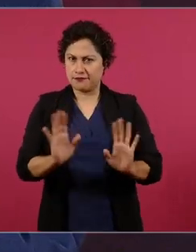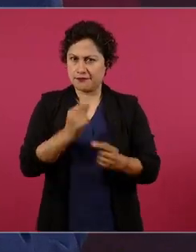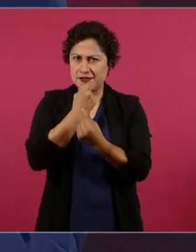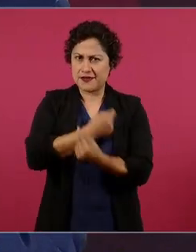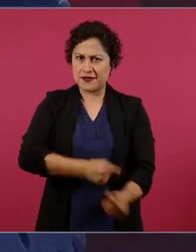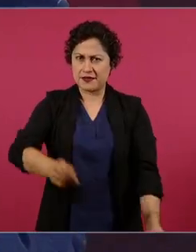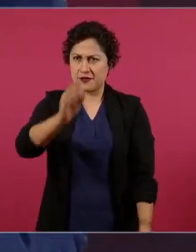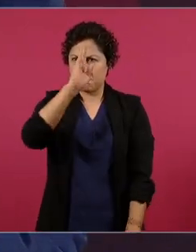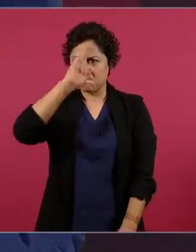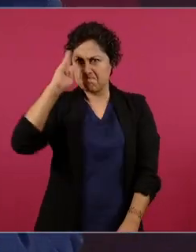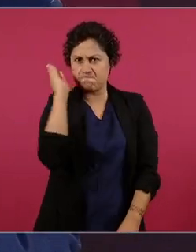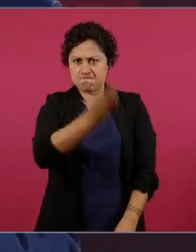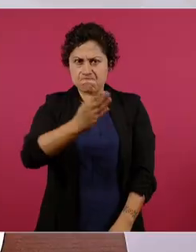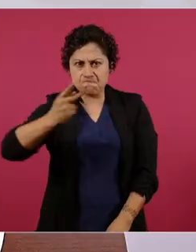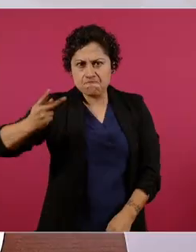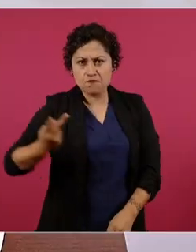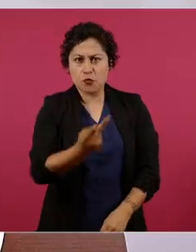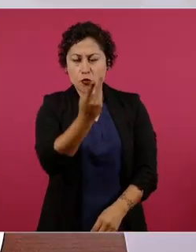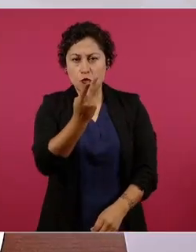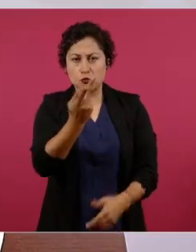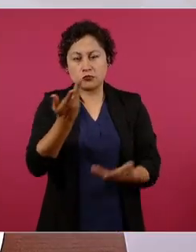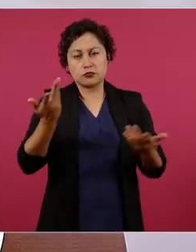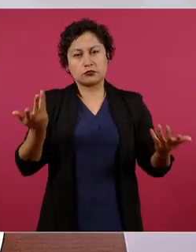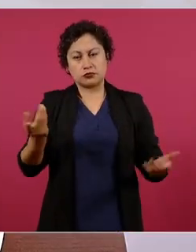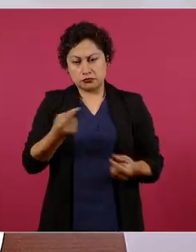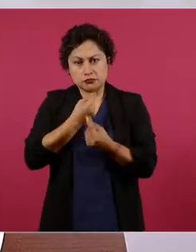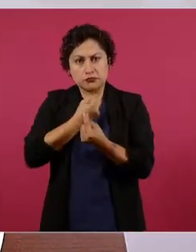¿Y qué culpa tienen las criaturas